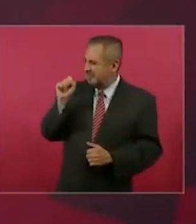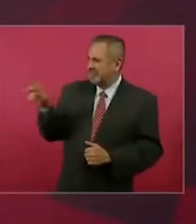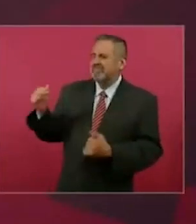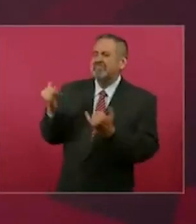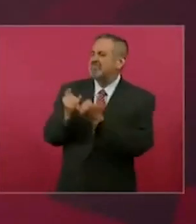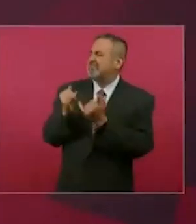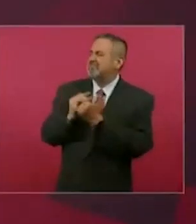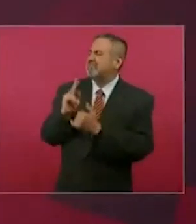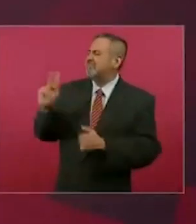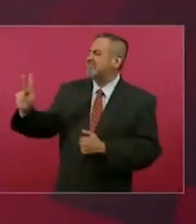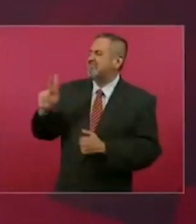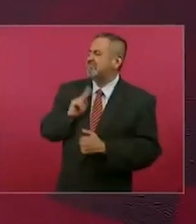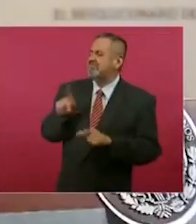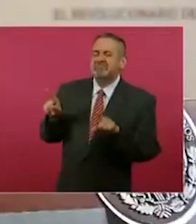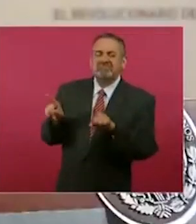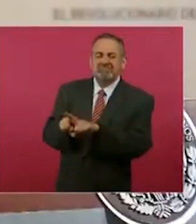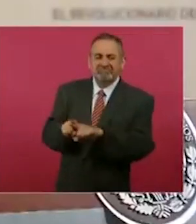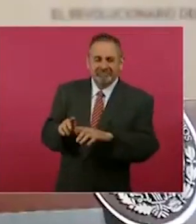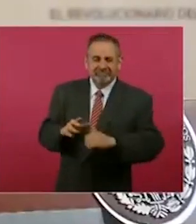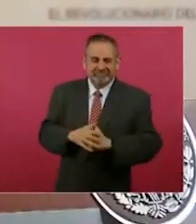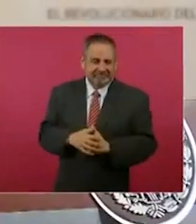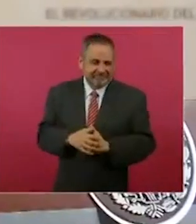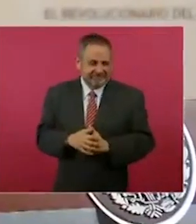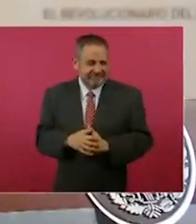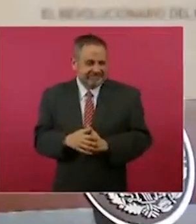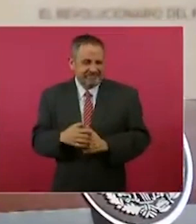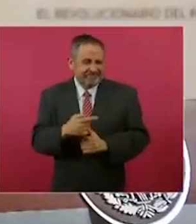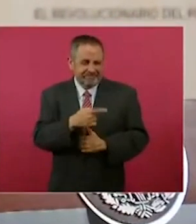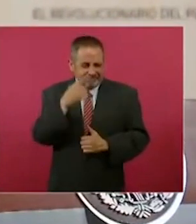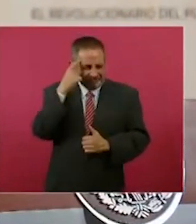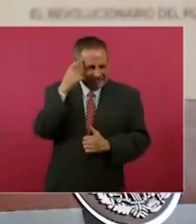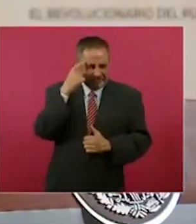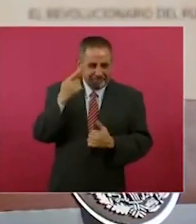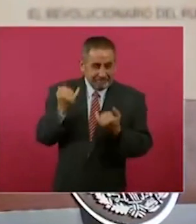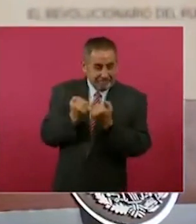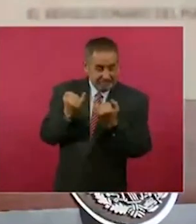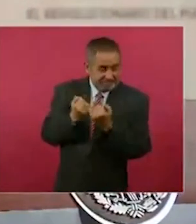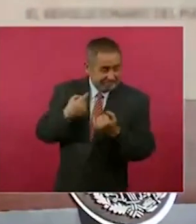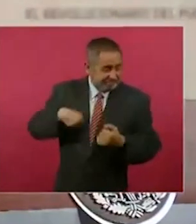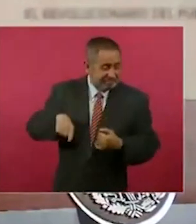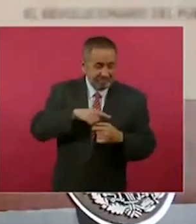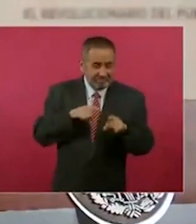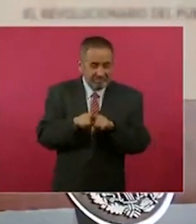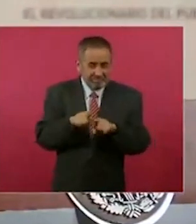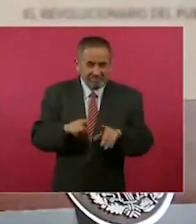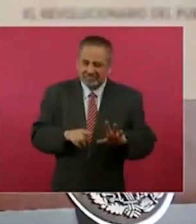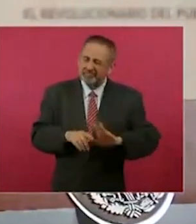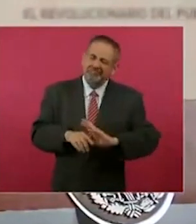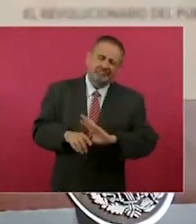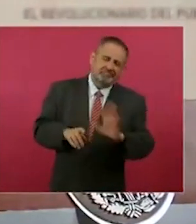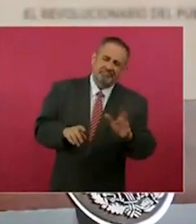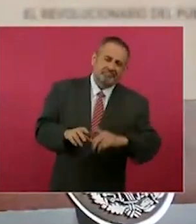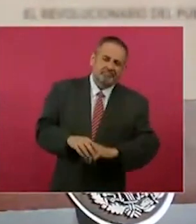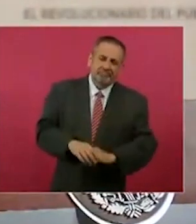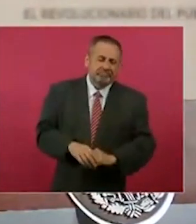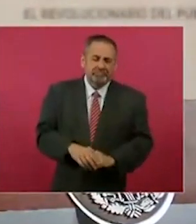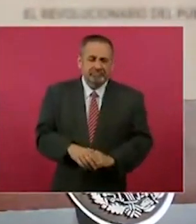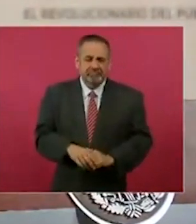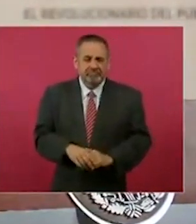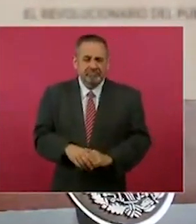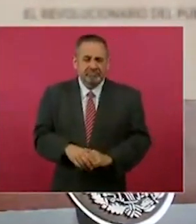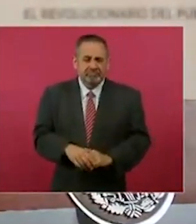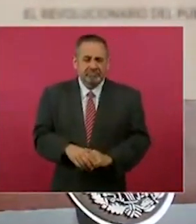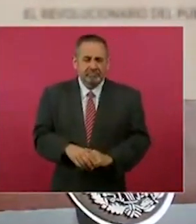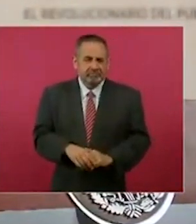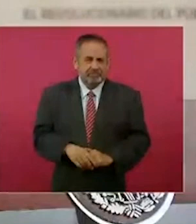reportera preguntas sobre la campaña de vacunación hoy se nos informa que a partir de octubre se estará Comenzando la